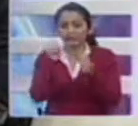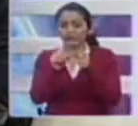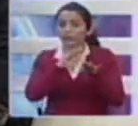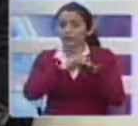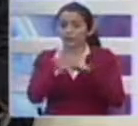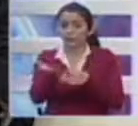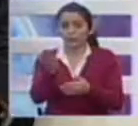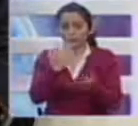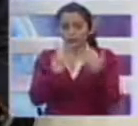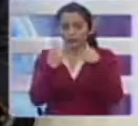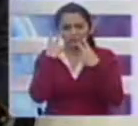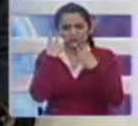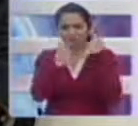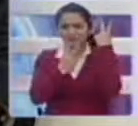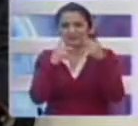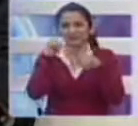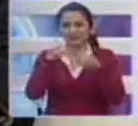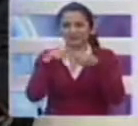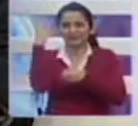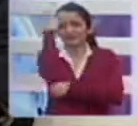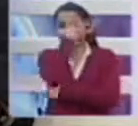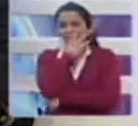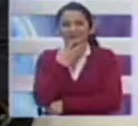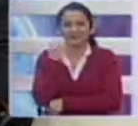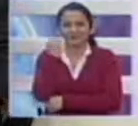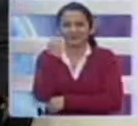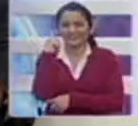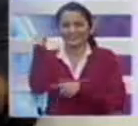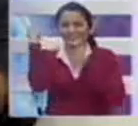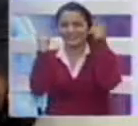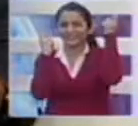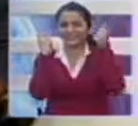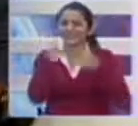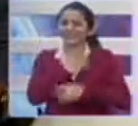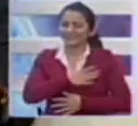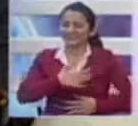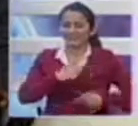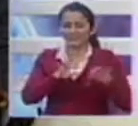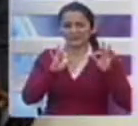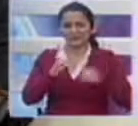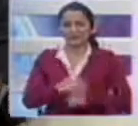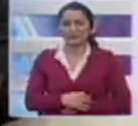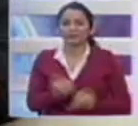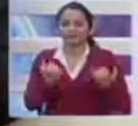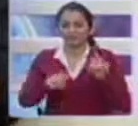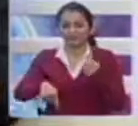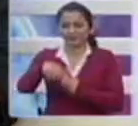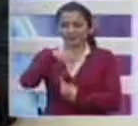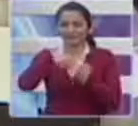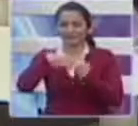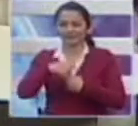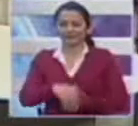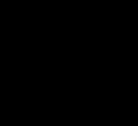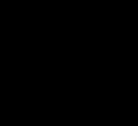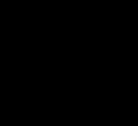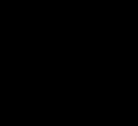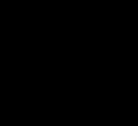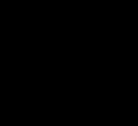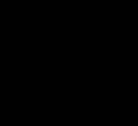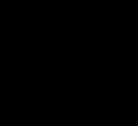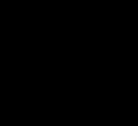visiten esta ciudad preciosa y disfruten de sus fiestas, que tienen mucha variedad. Vamos a una pausa y volvemos.